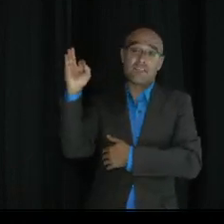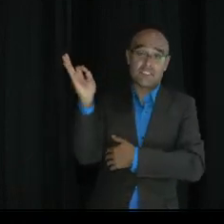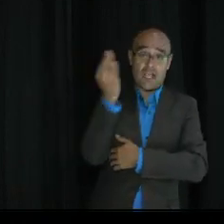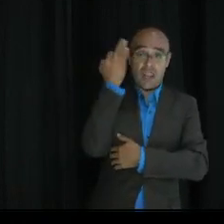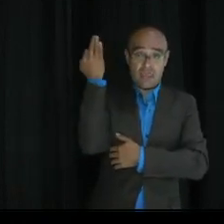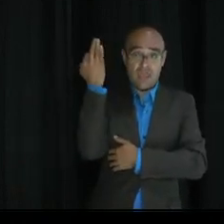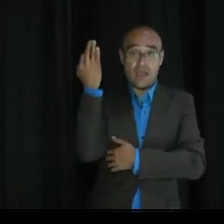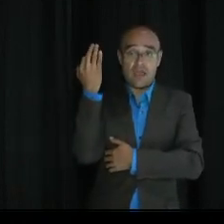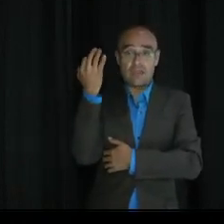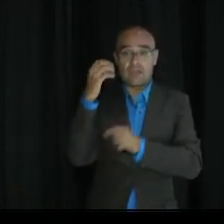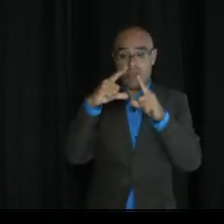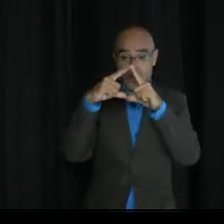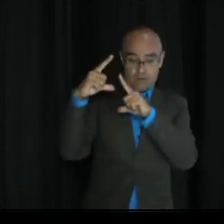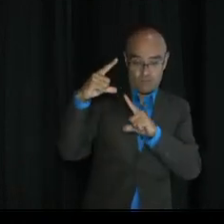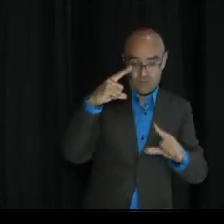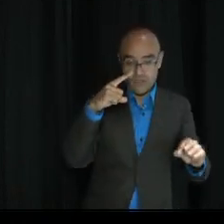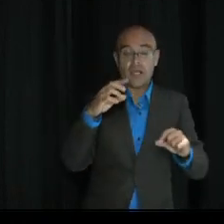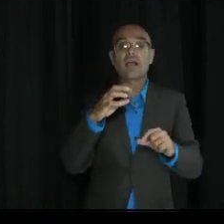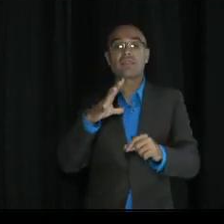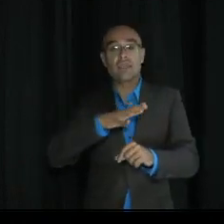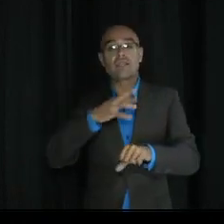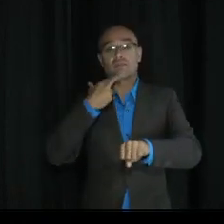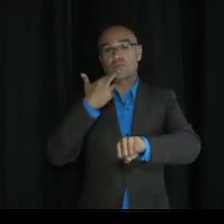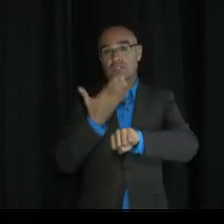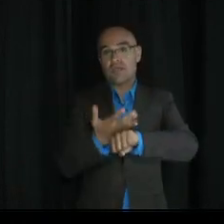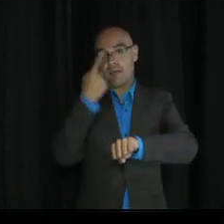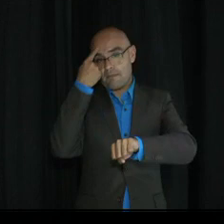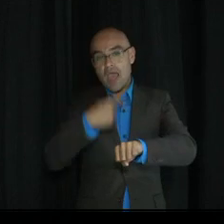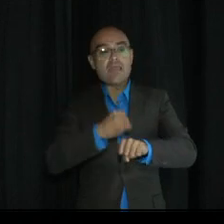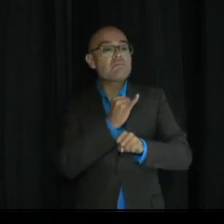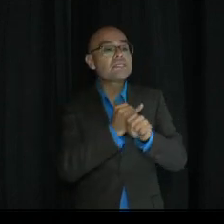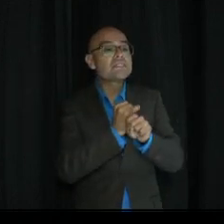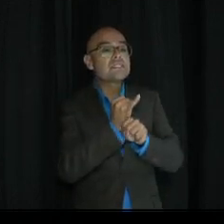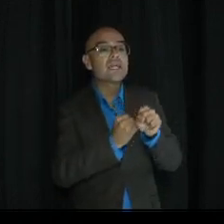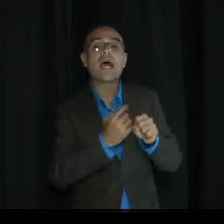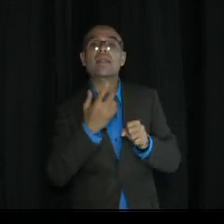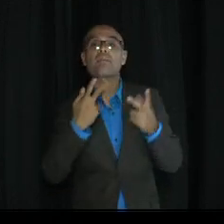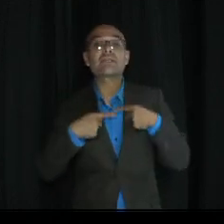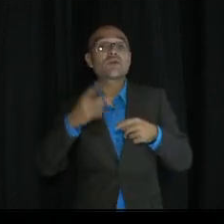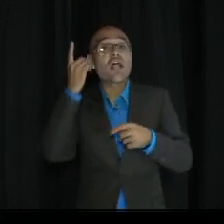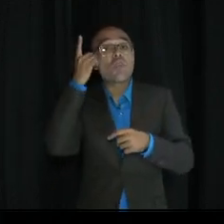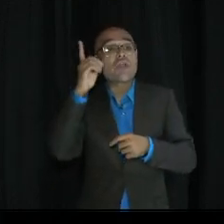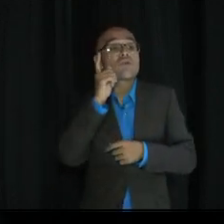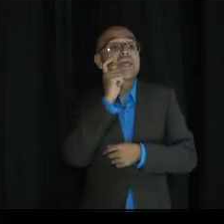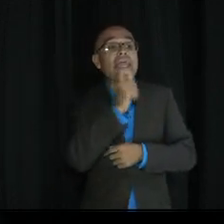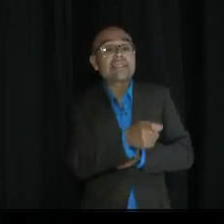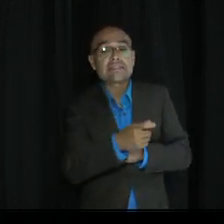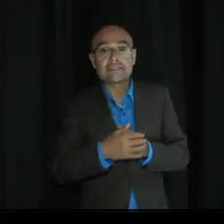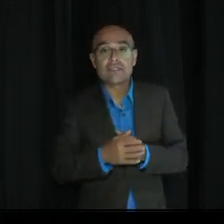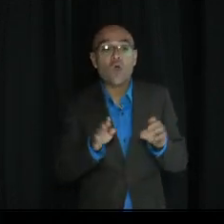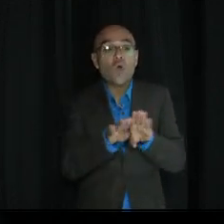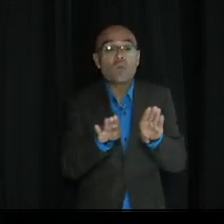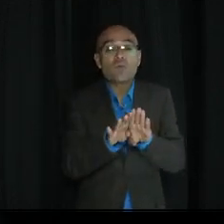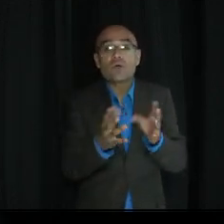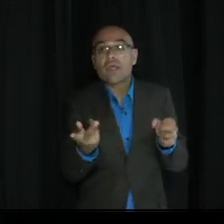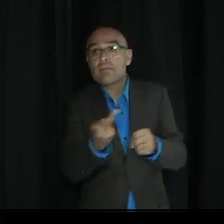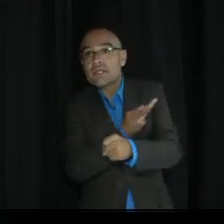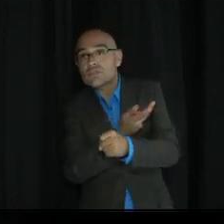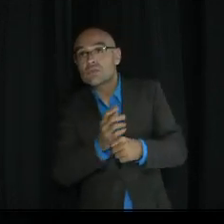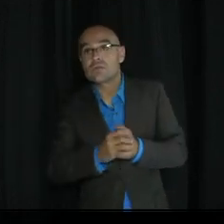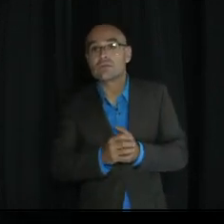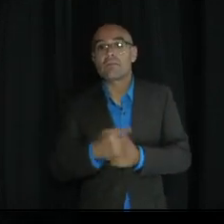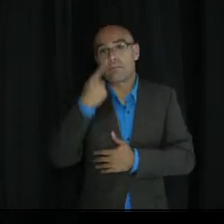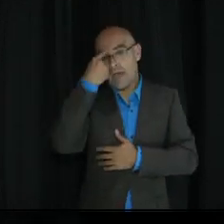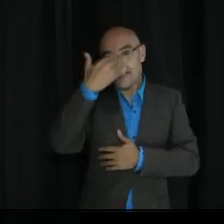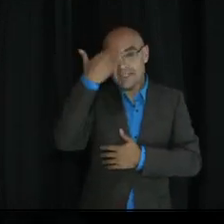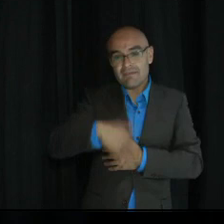que ese animal sea, se puede decir, pues, azuzado, así nos maneja el término jurídico, por parte